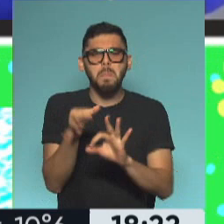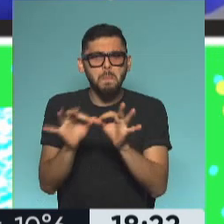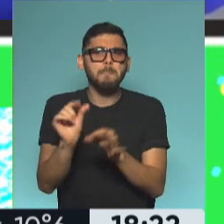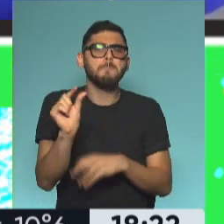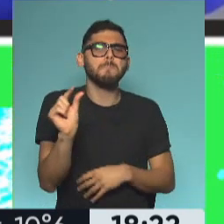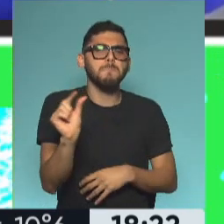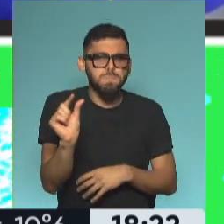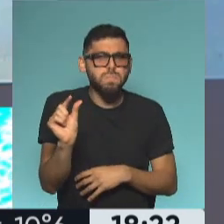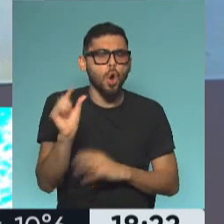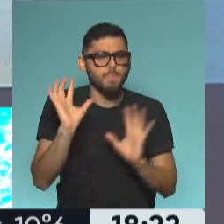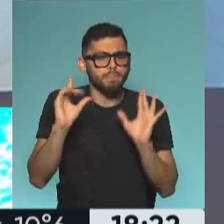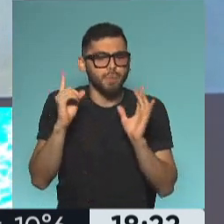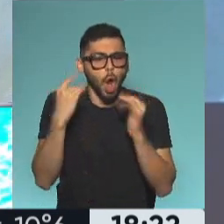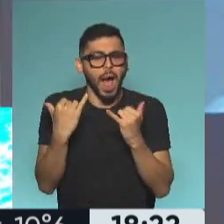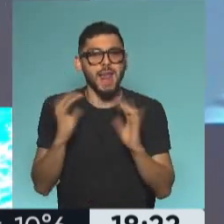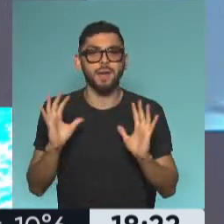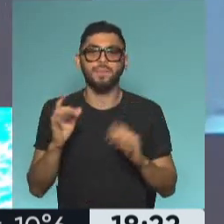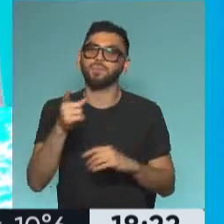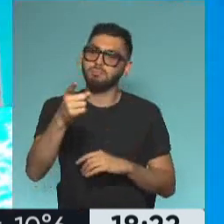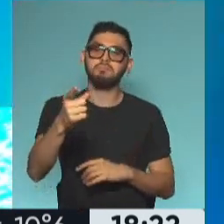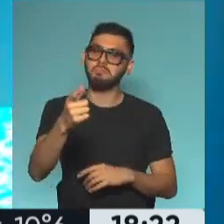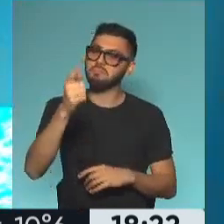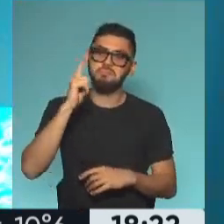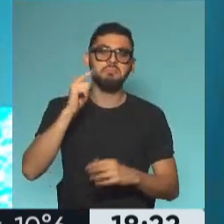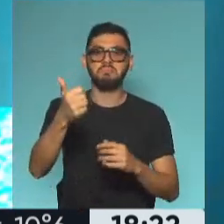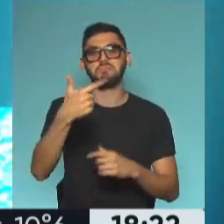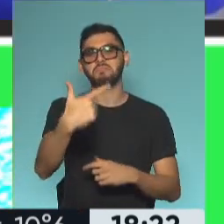porcentaje en pequeñas cantidades, pero tienen. Sos un capo, boludo.